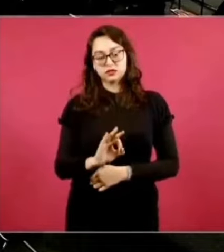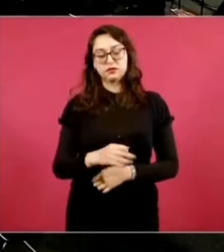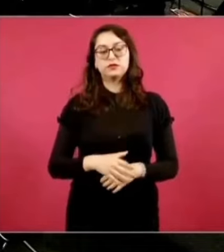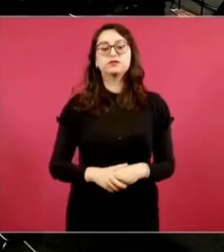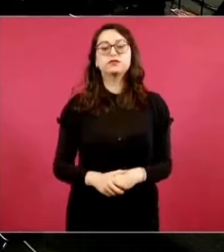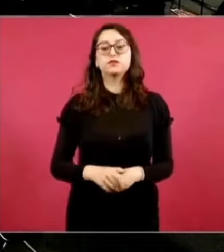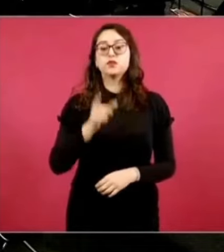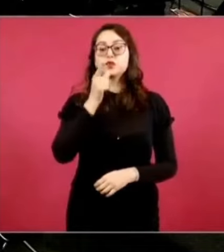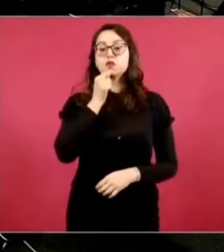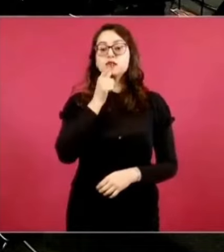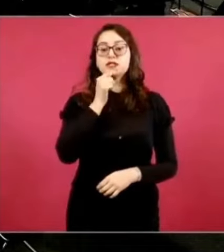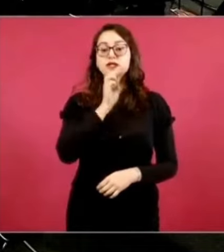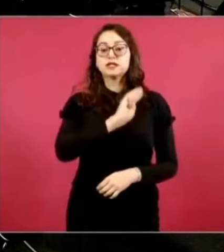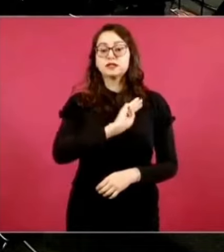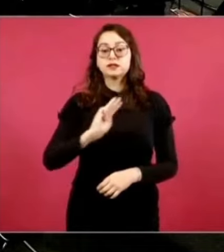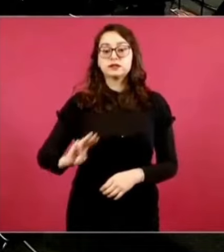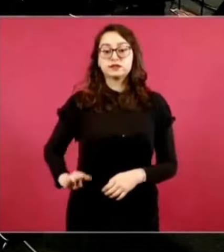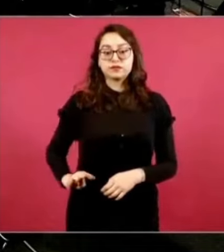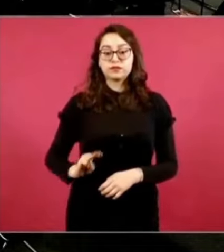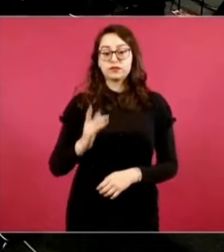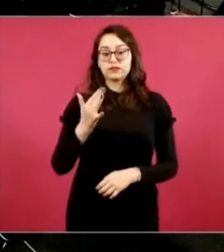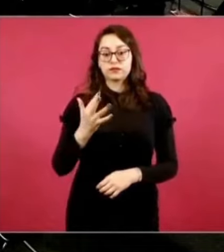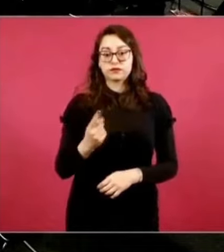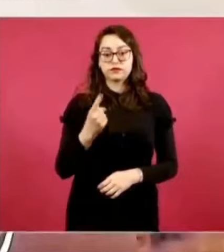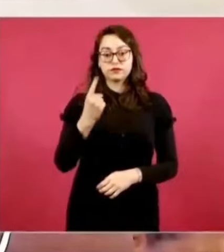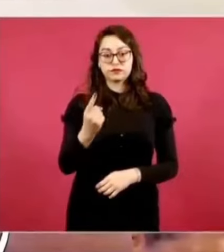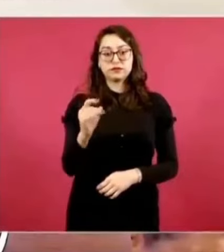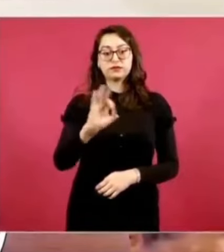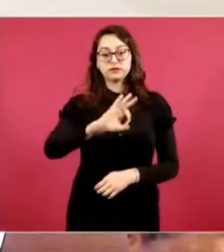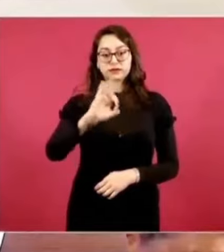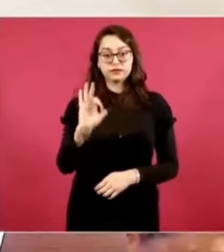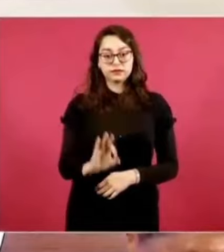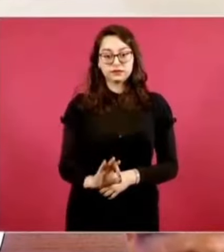Las policías municipales 51%.